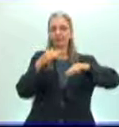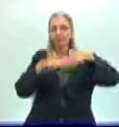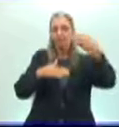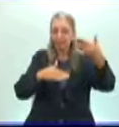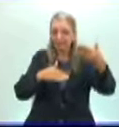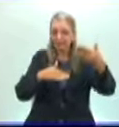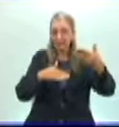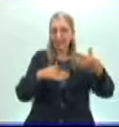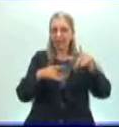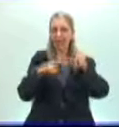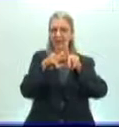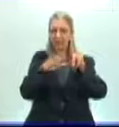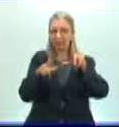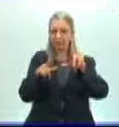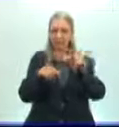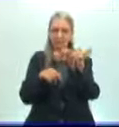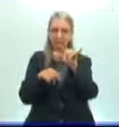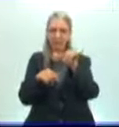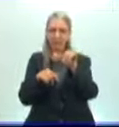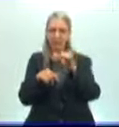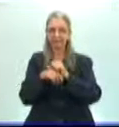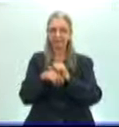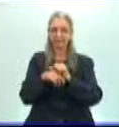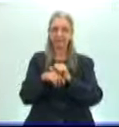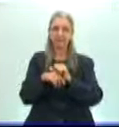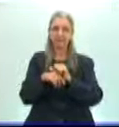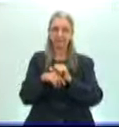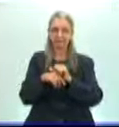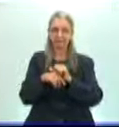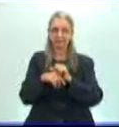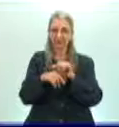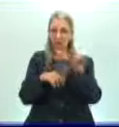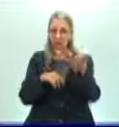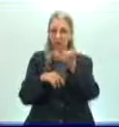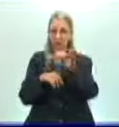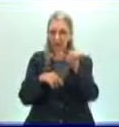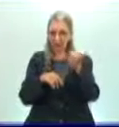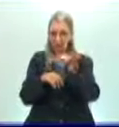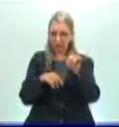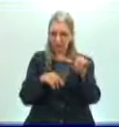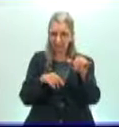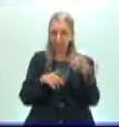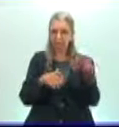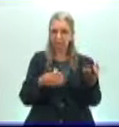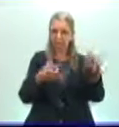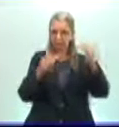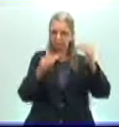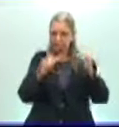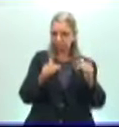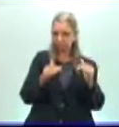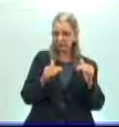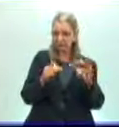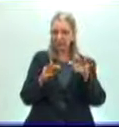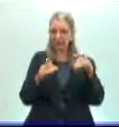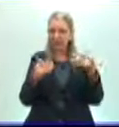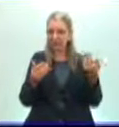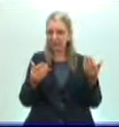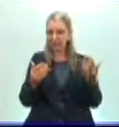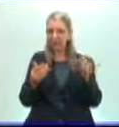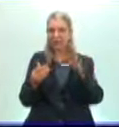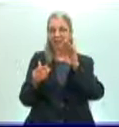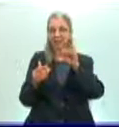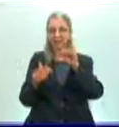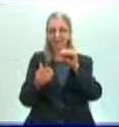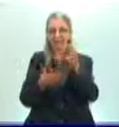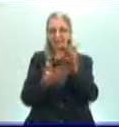Noten que la igualdad de las dos primeras razones van a resultar lo que el ejercicio nos está